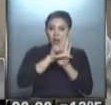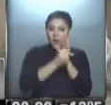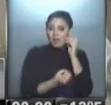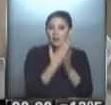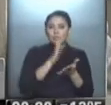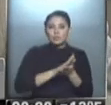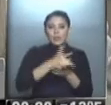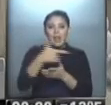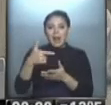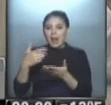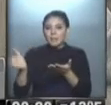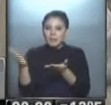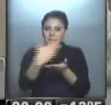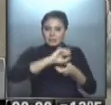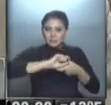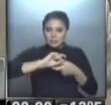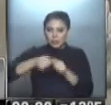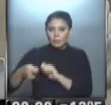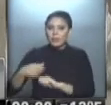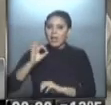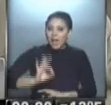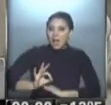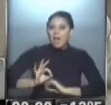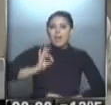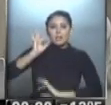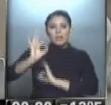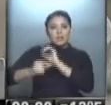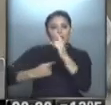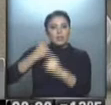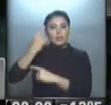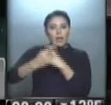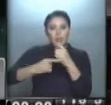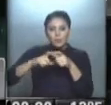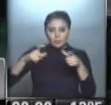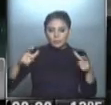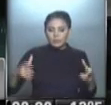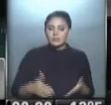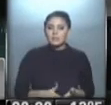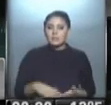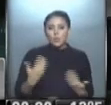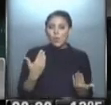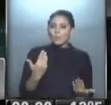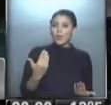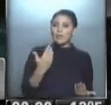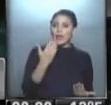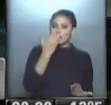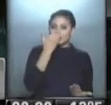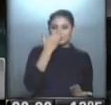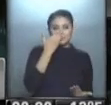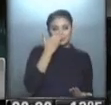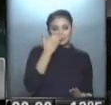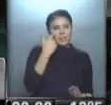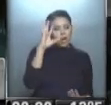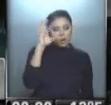plan de desarme esta ley se va prorrogando año tras año uno puede permanentemente